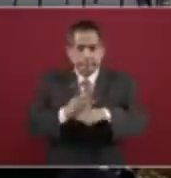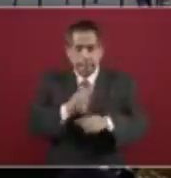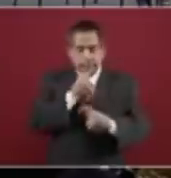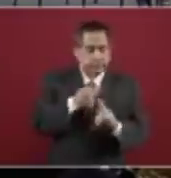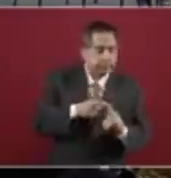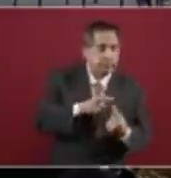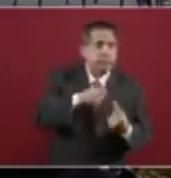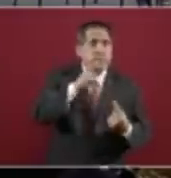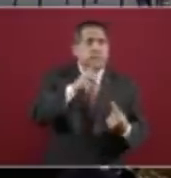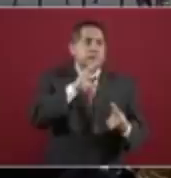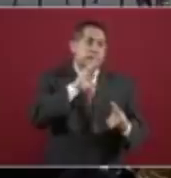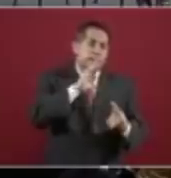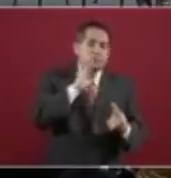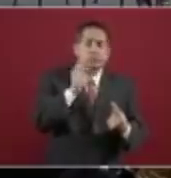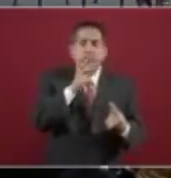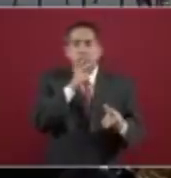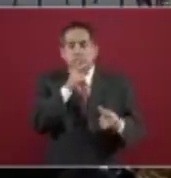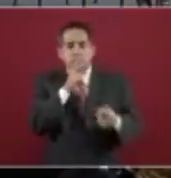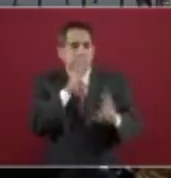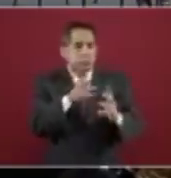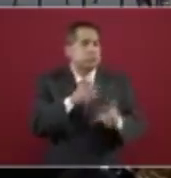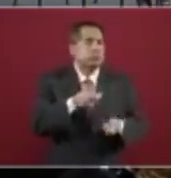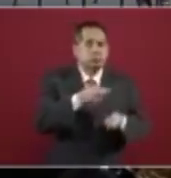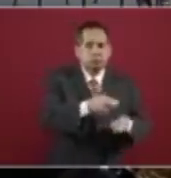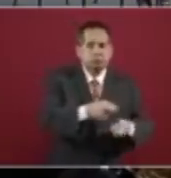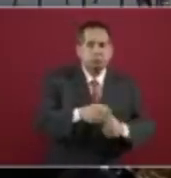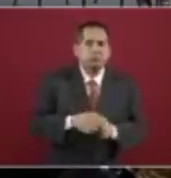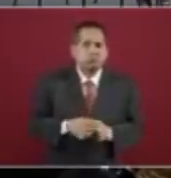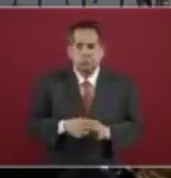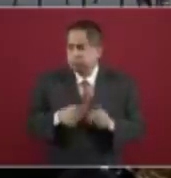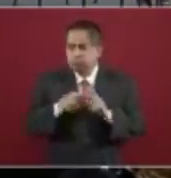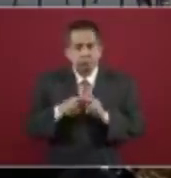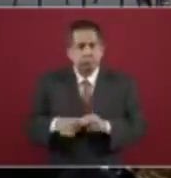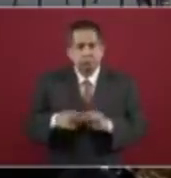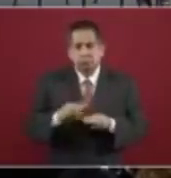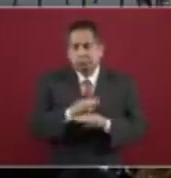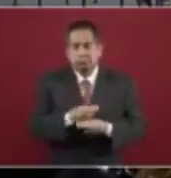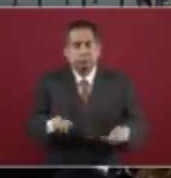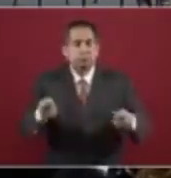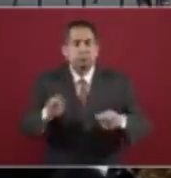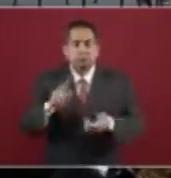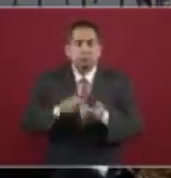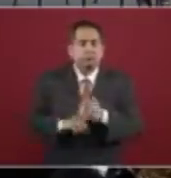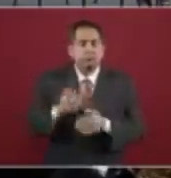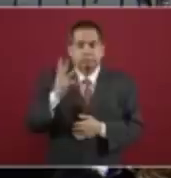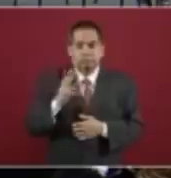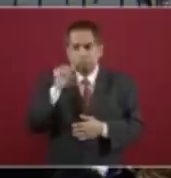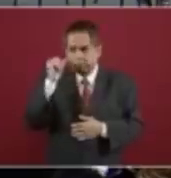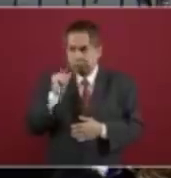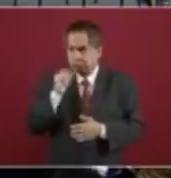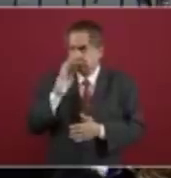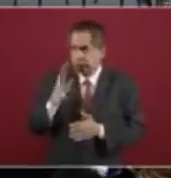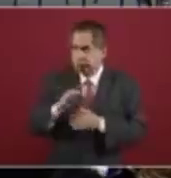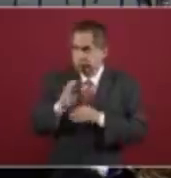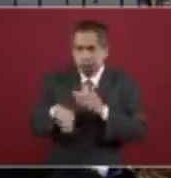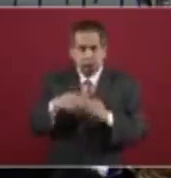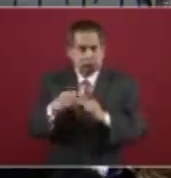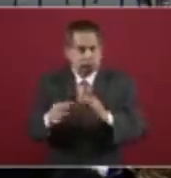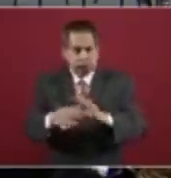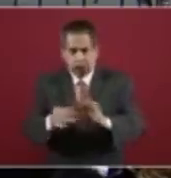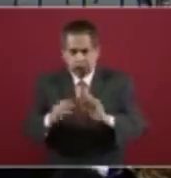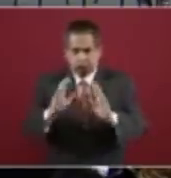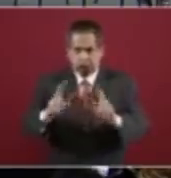niño, madre o padre. Esa dispersión se empieza mañana 4 de abril, ya en